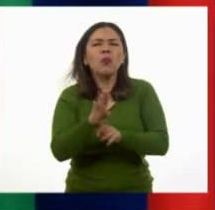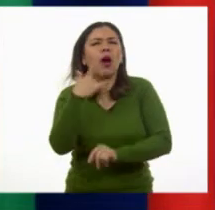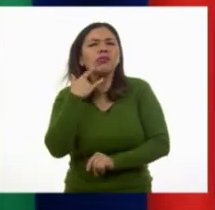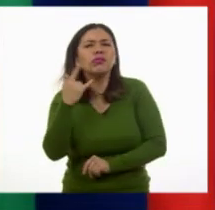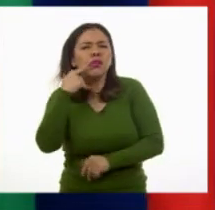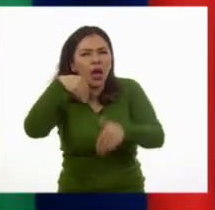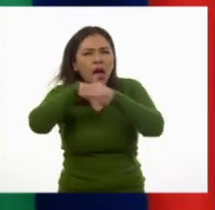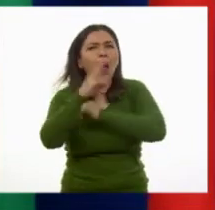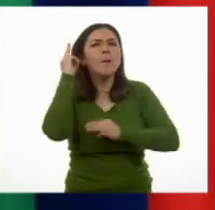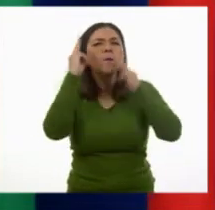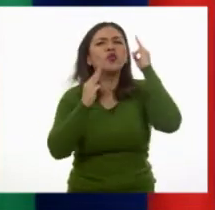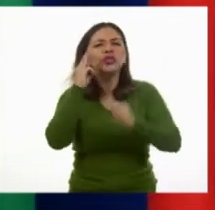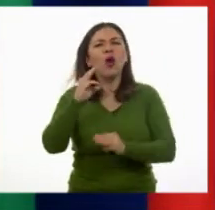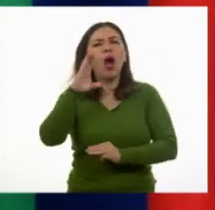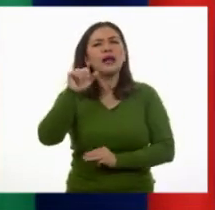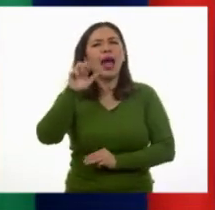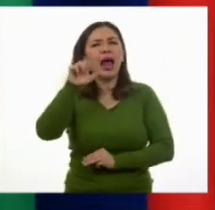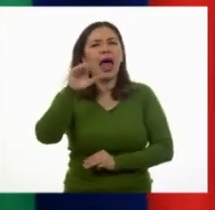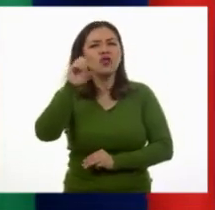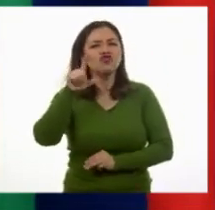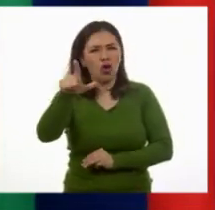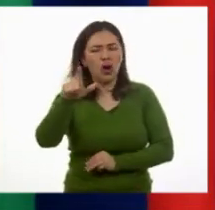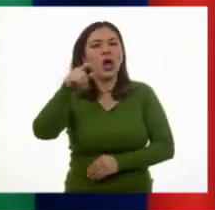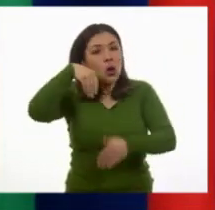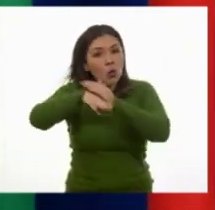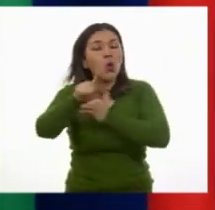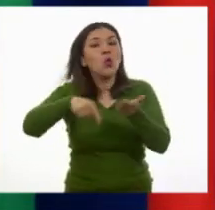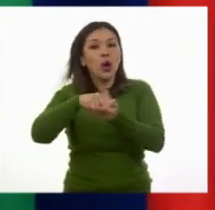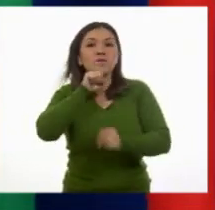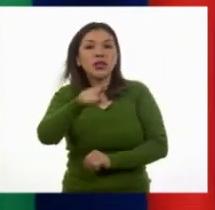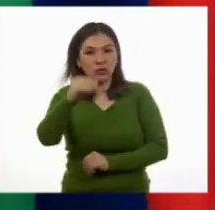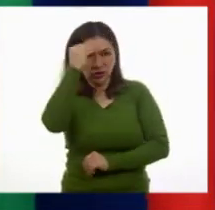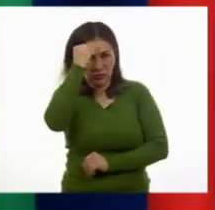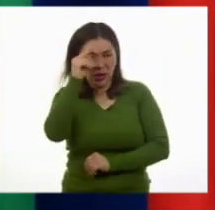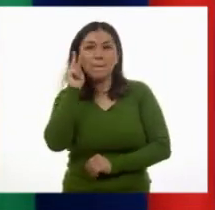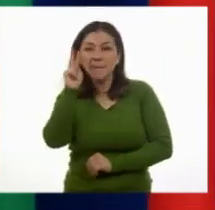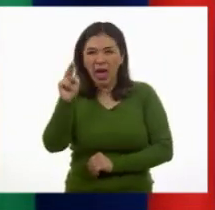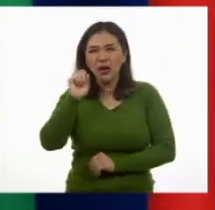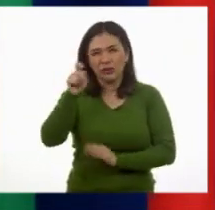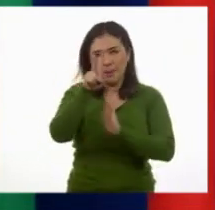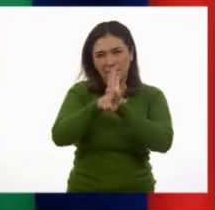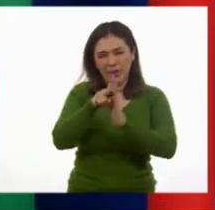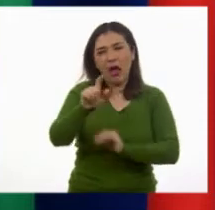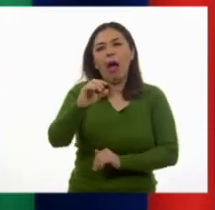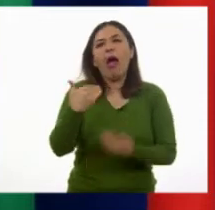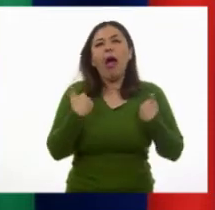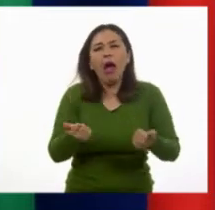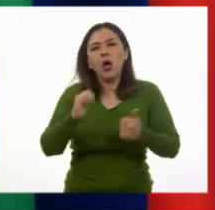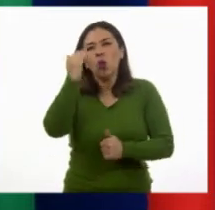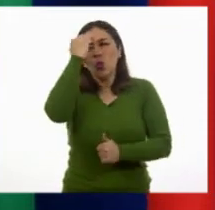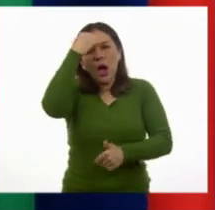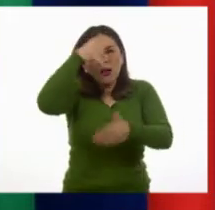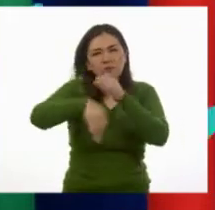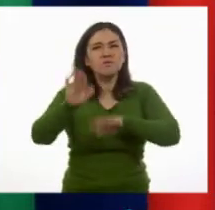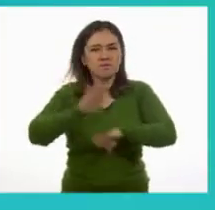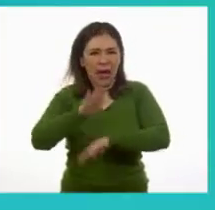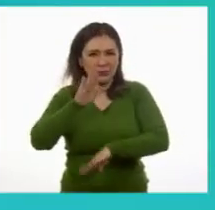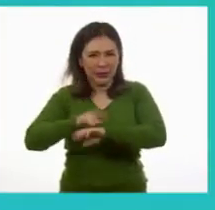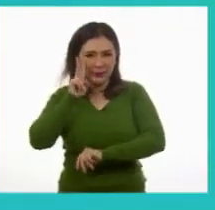recorrido virtual por el Museo del Caracol, que está también en Chapultepec. Vamos a ver la siguiente cápsula para que lo vayan conociendo un poco